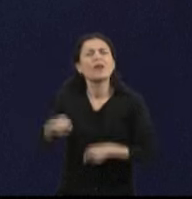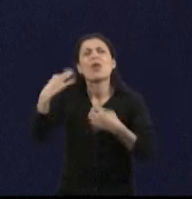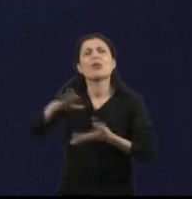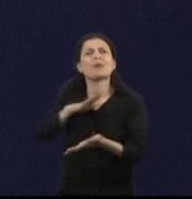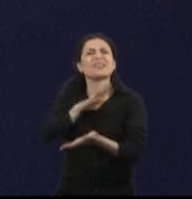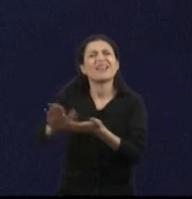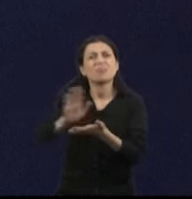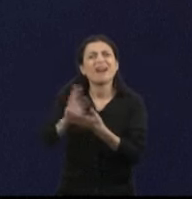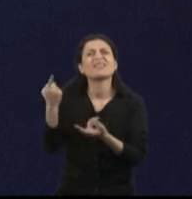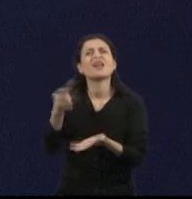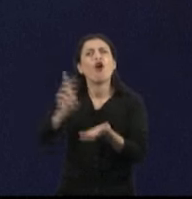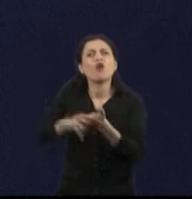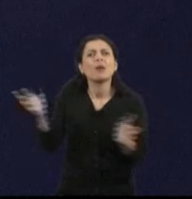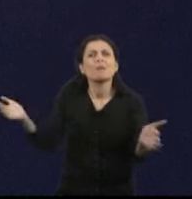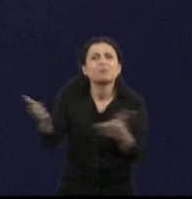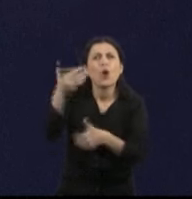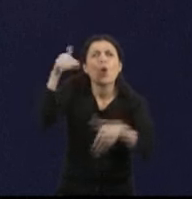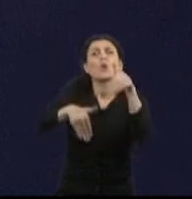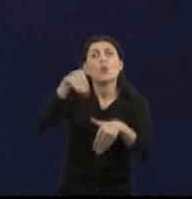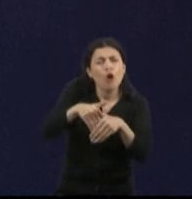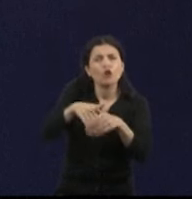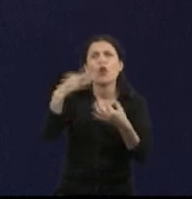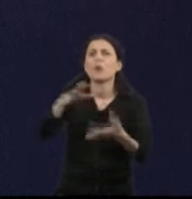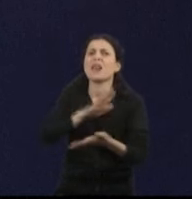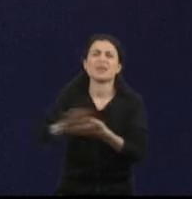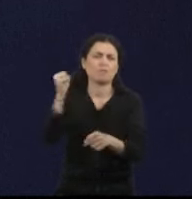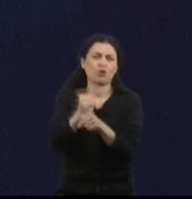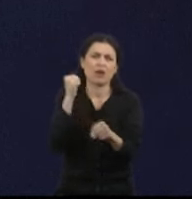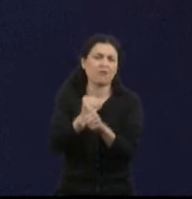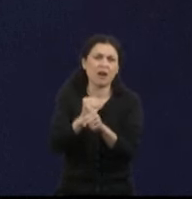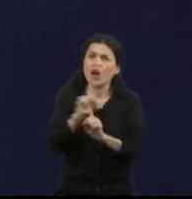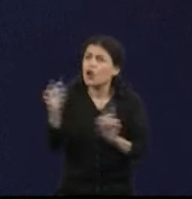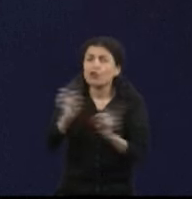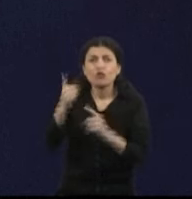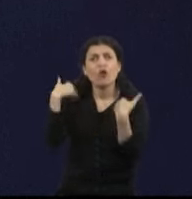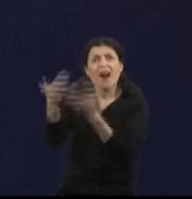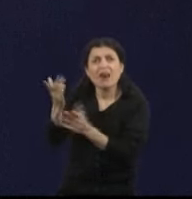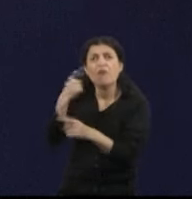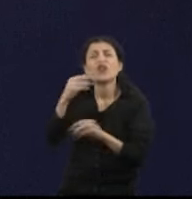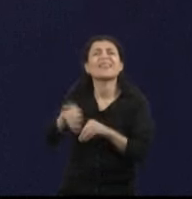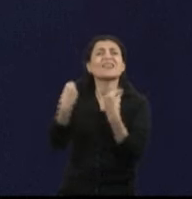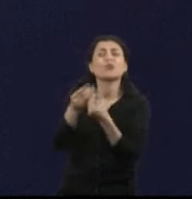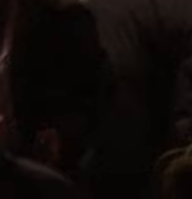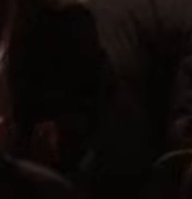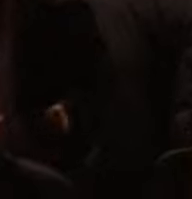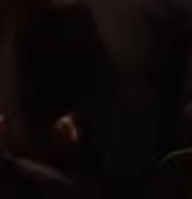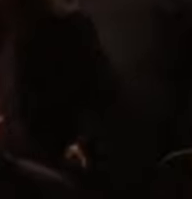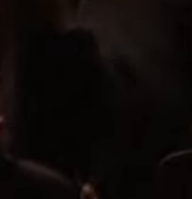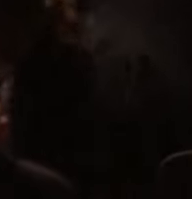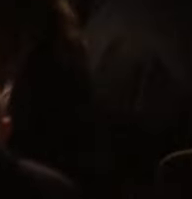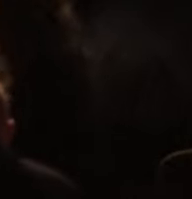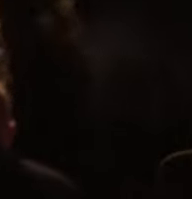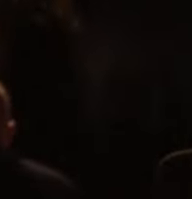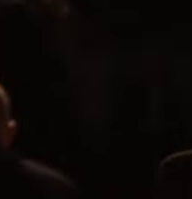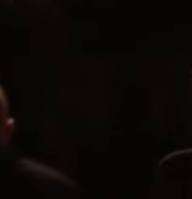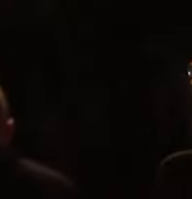el recuento de votos no vamos a convalidar ningún resultado sin el respaldo de Los veedores Internacionales el